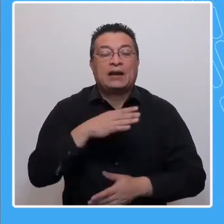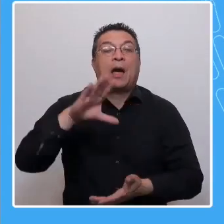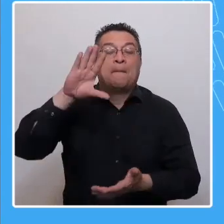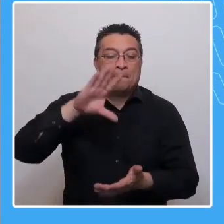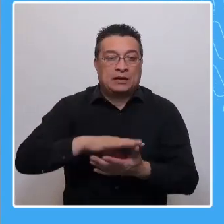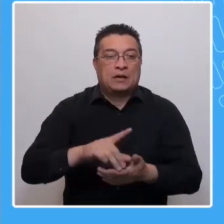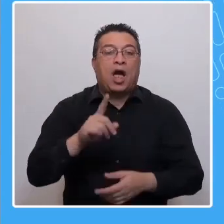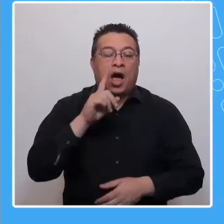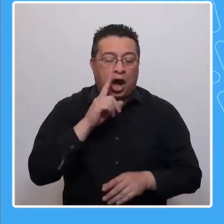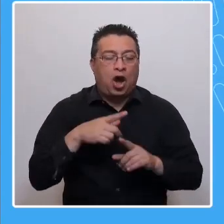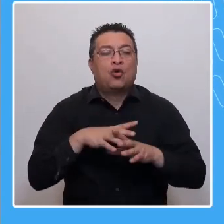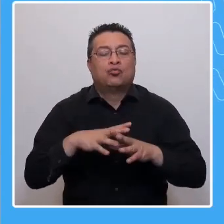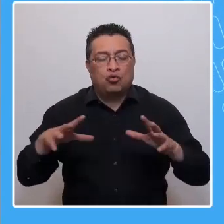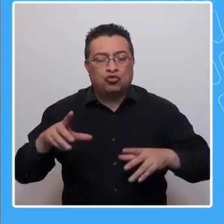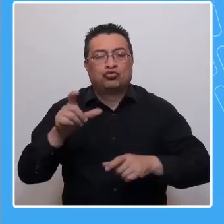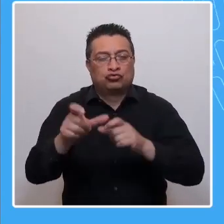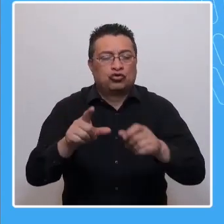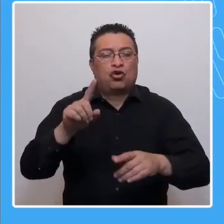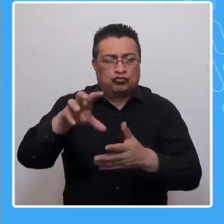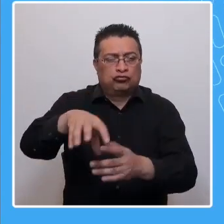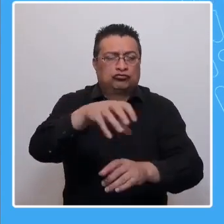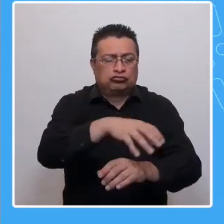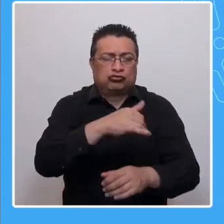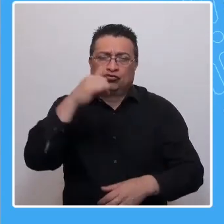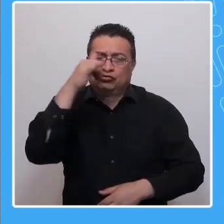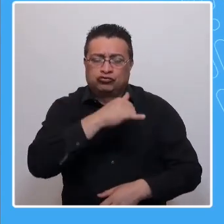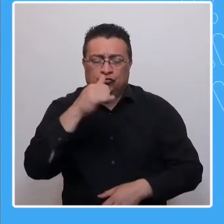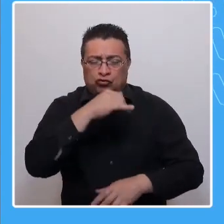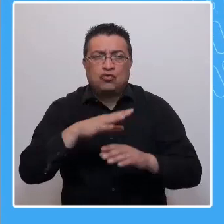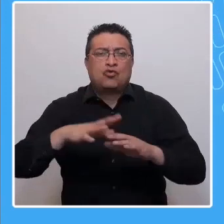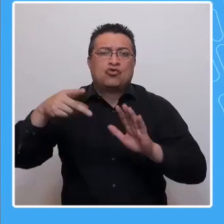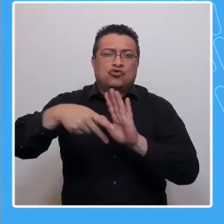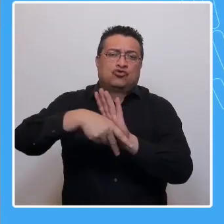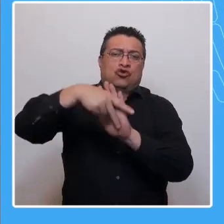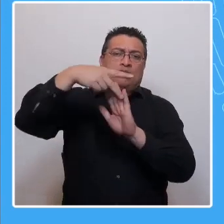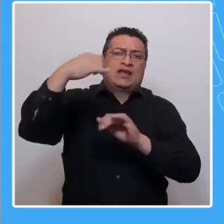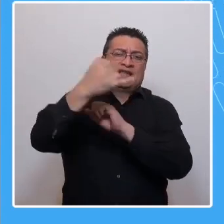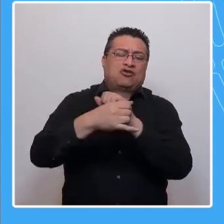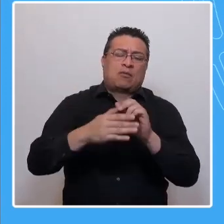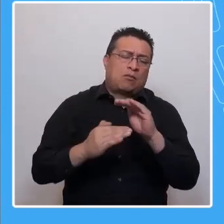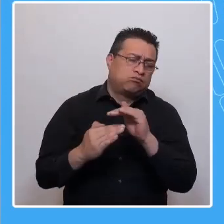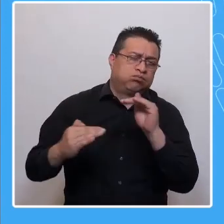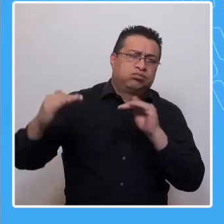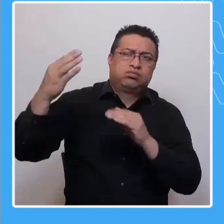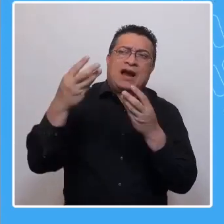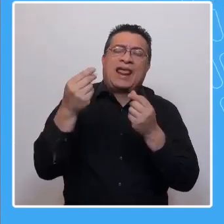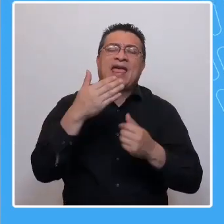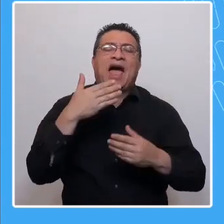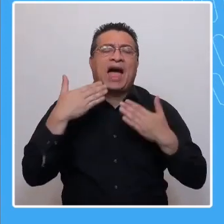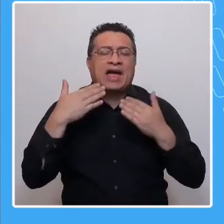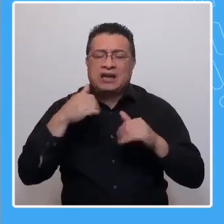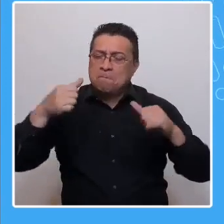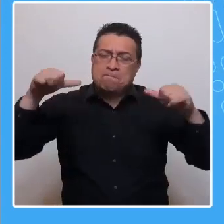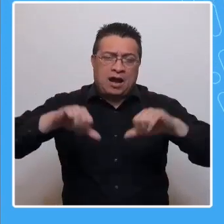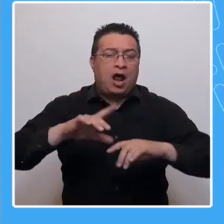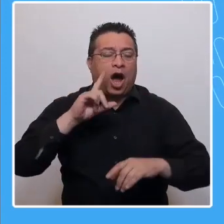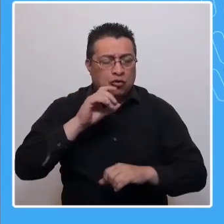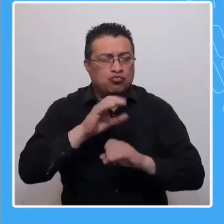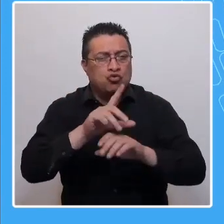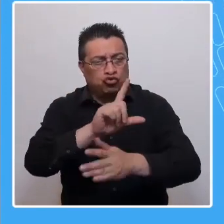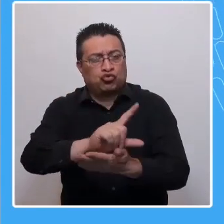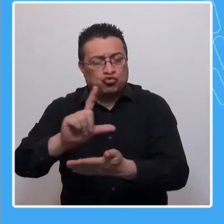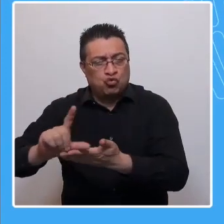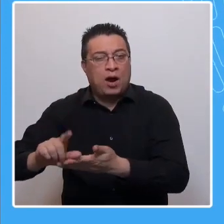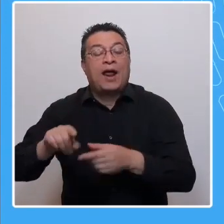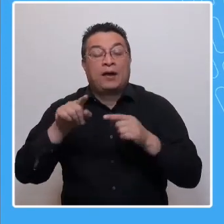tiene muchas de sus ciudades hoy en día contaminadas y que sobrepasan completamente los estándares internacionales en materia de calidad del aire. Y finalmente, un par de normas